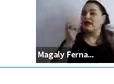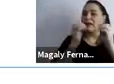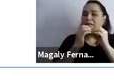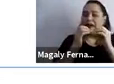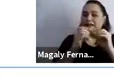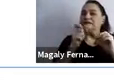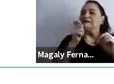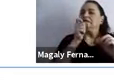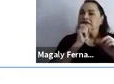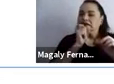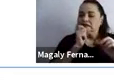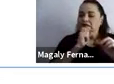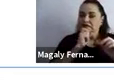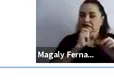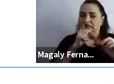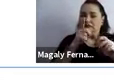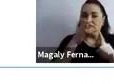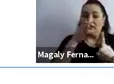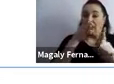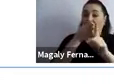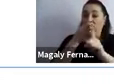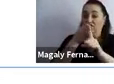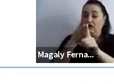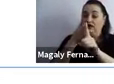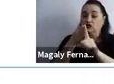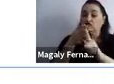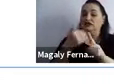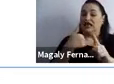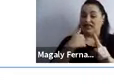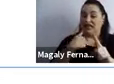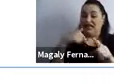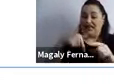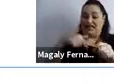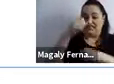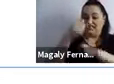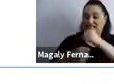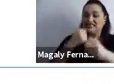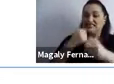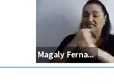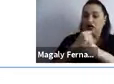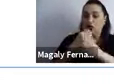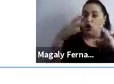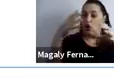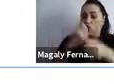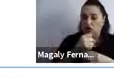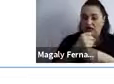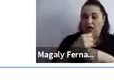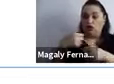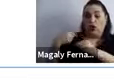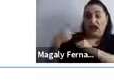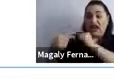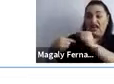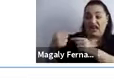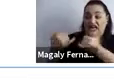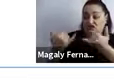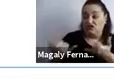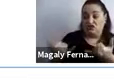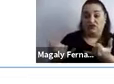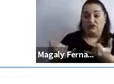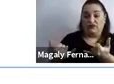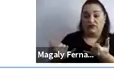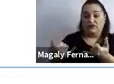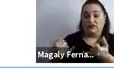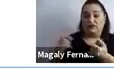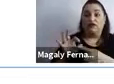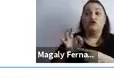dramático en cuanto a los efectos que puede tener en este siglo, y en concreto ya en nuestra generación y sobre todo en la generación